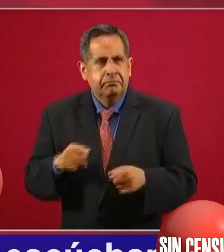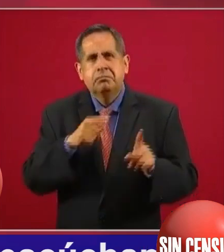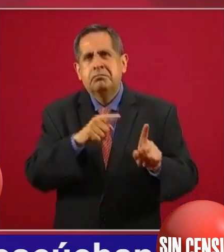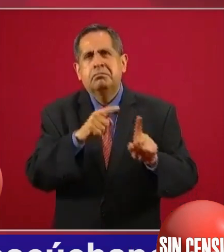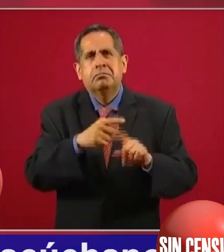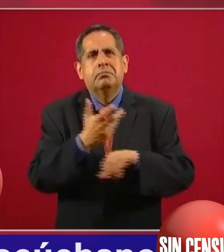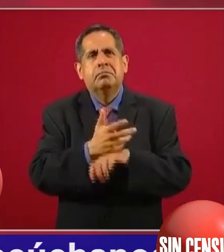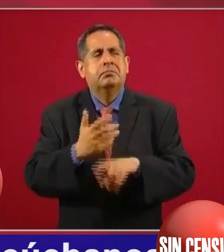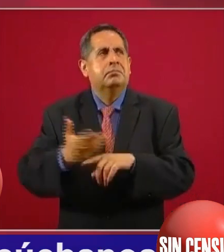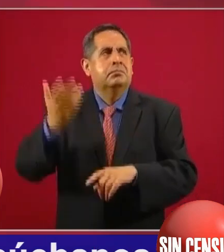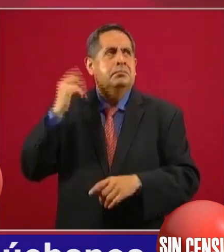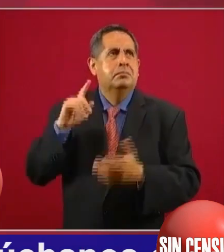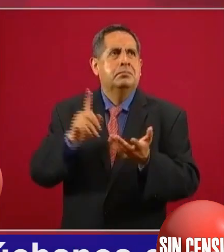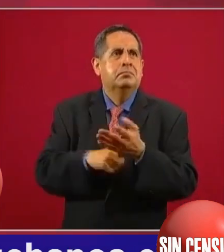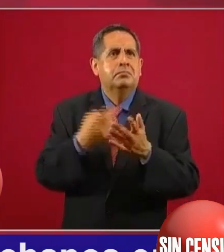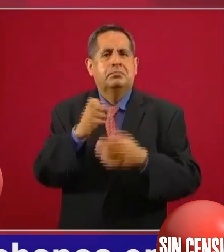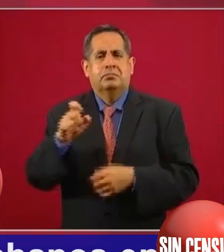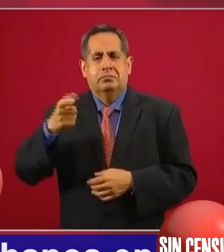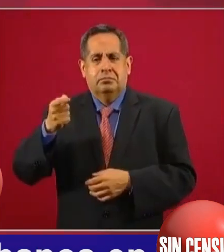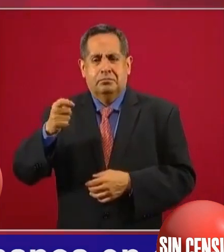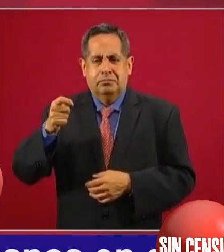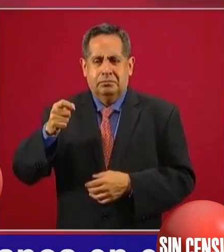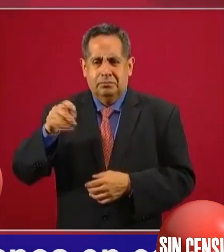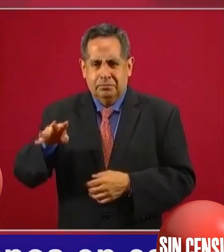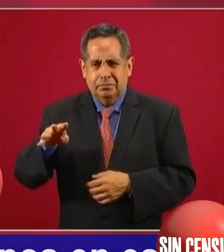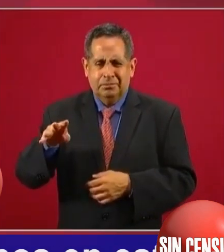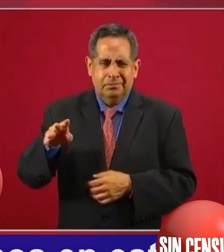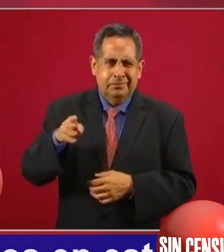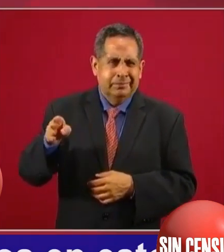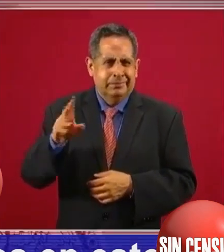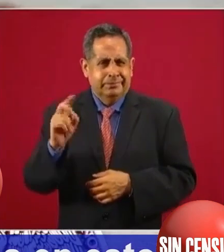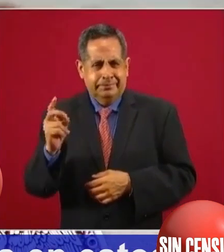de 1929, 33.